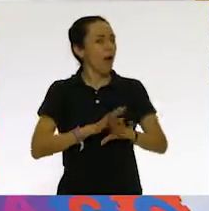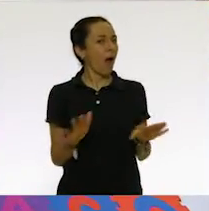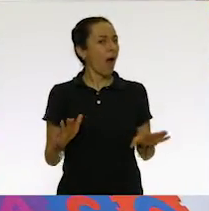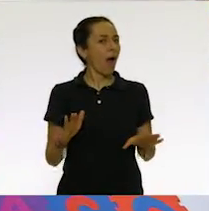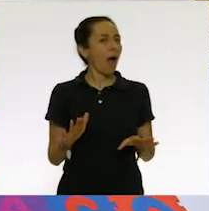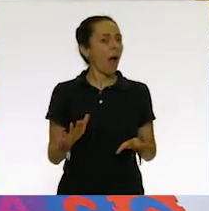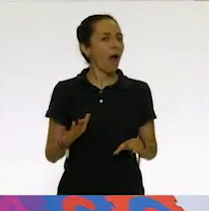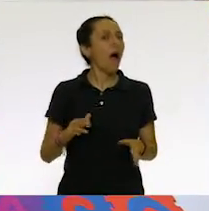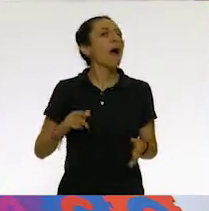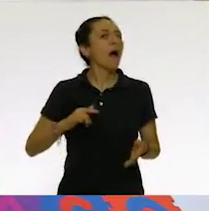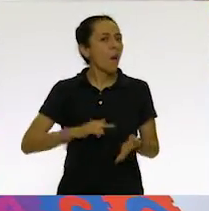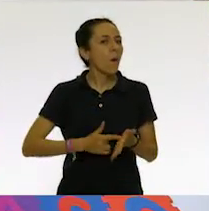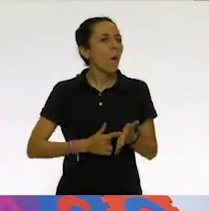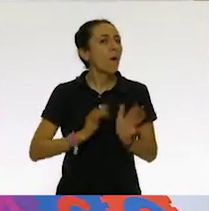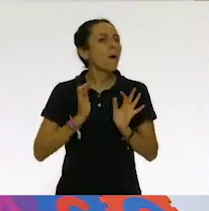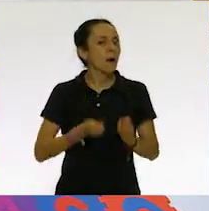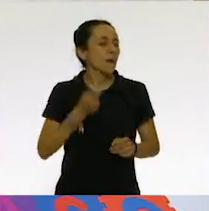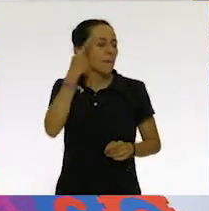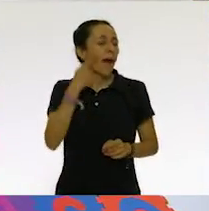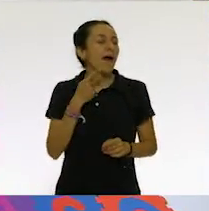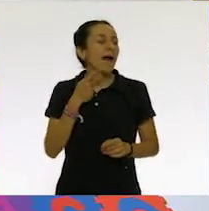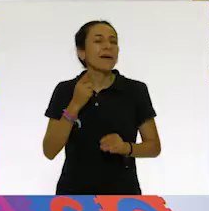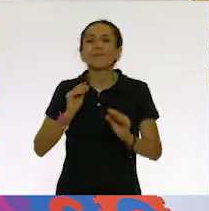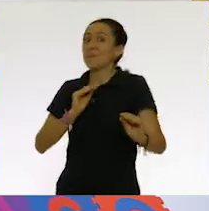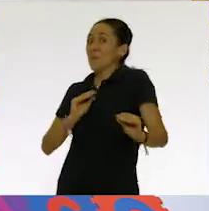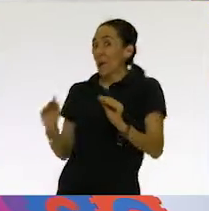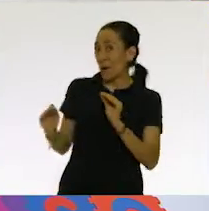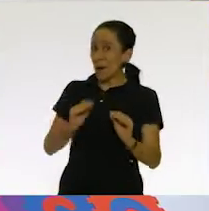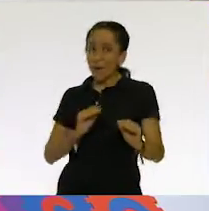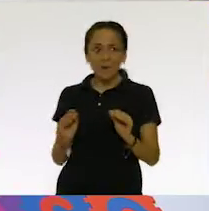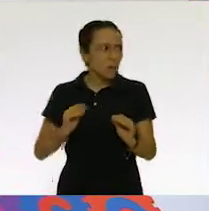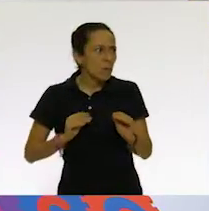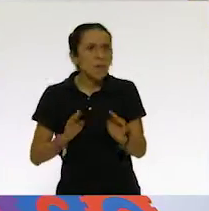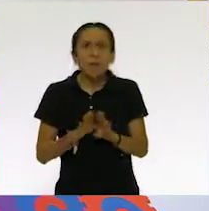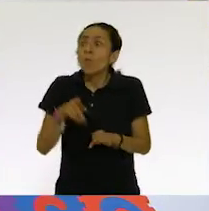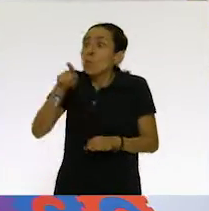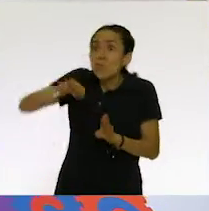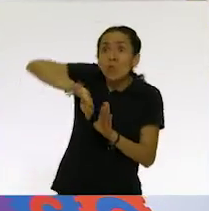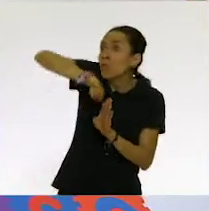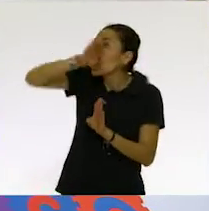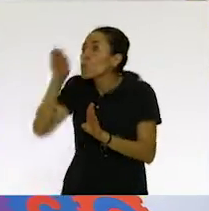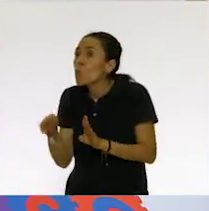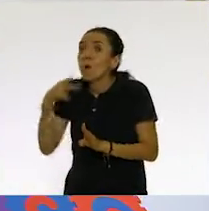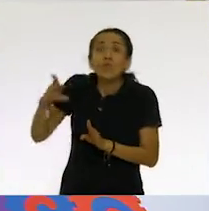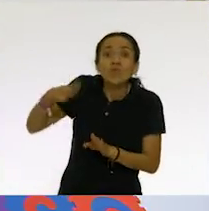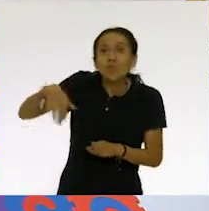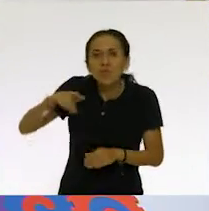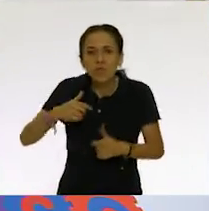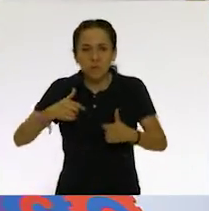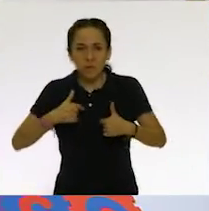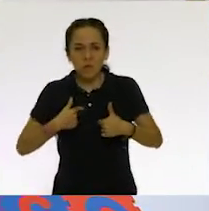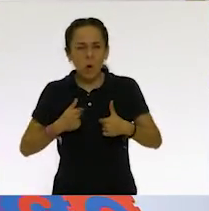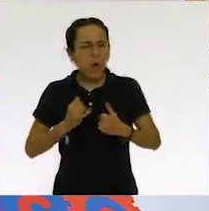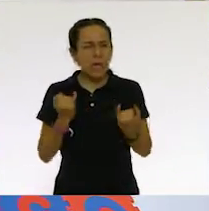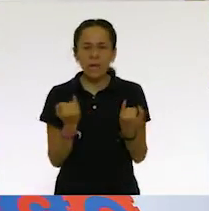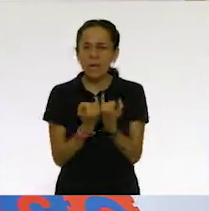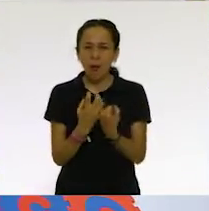¡Movernos! ¡Movernos! Sí, y ahora nos vamos a mover como... ¡Busca tu cueva, busca tu cueva! Ah, sí, pero me voy a mover como un oso. Sí.